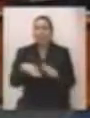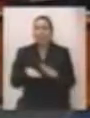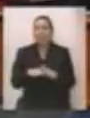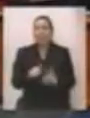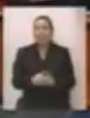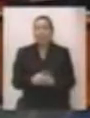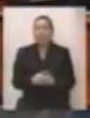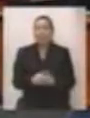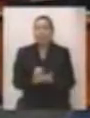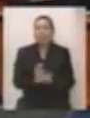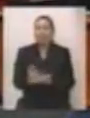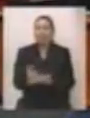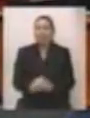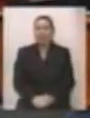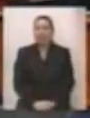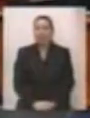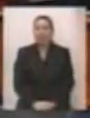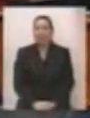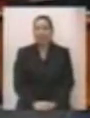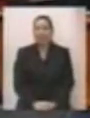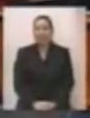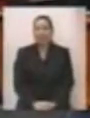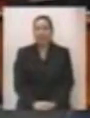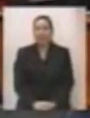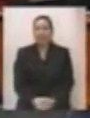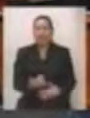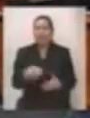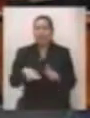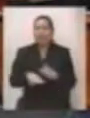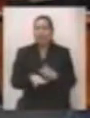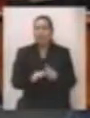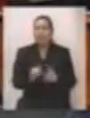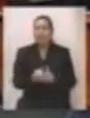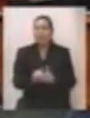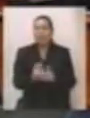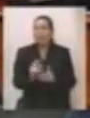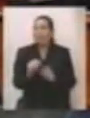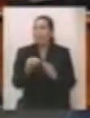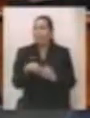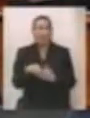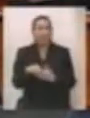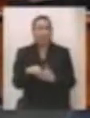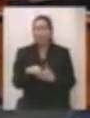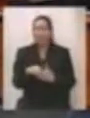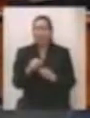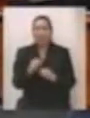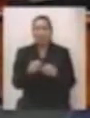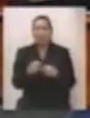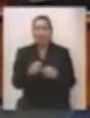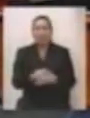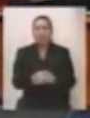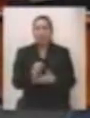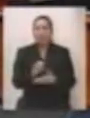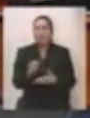contenidos indiscriminados. Ya estos filtros no se colocarán de manera